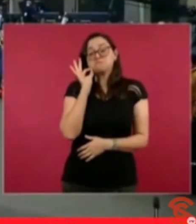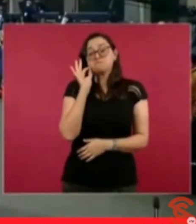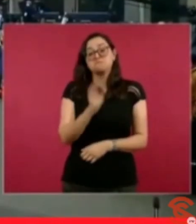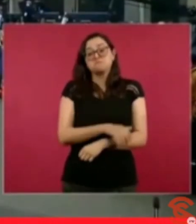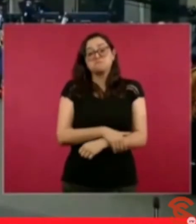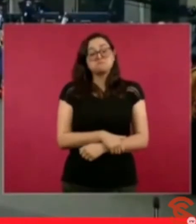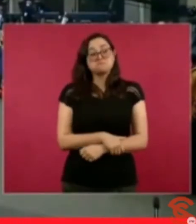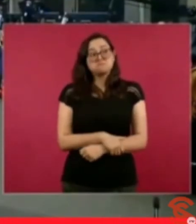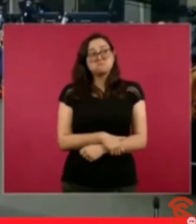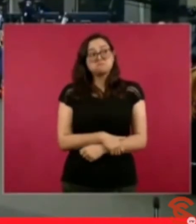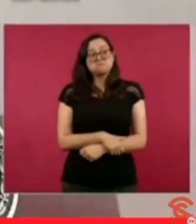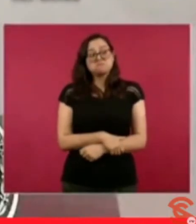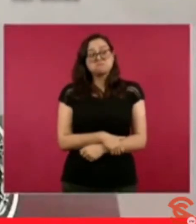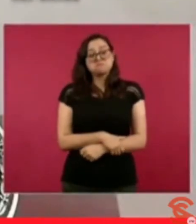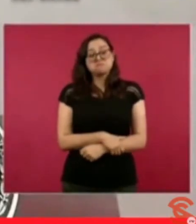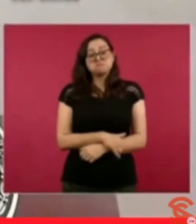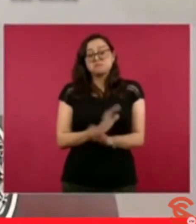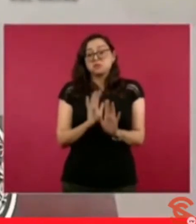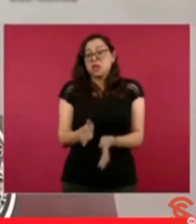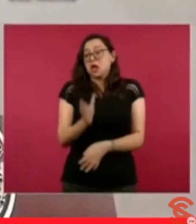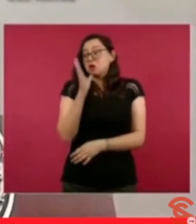complejo de culpa.